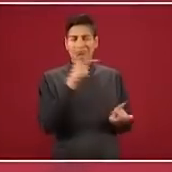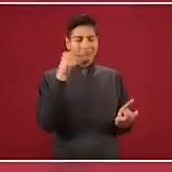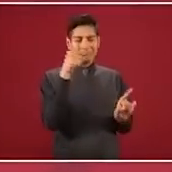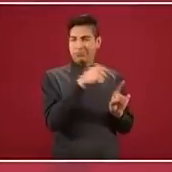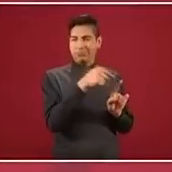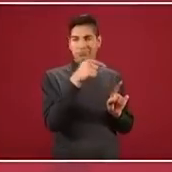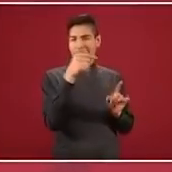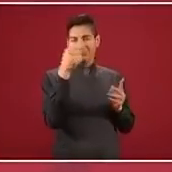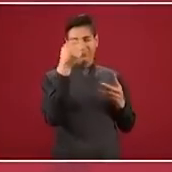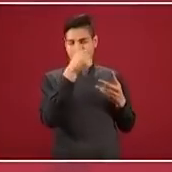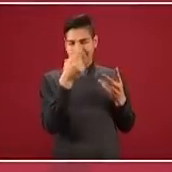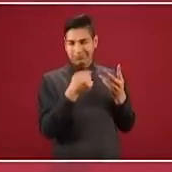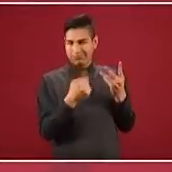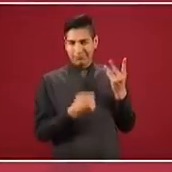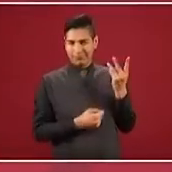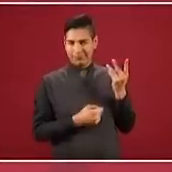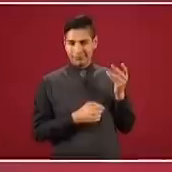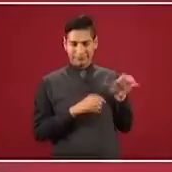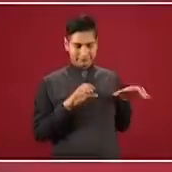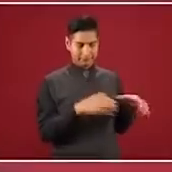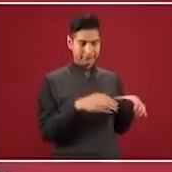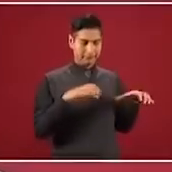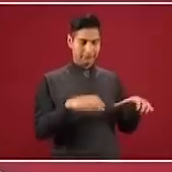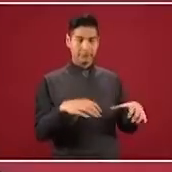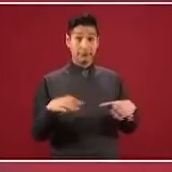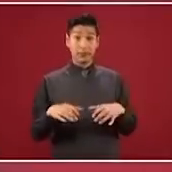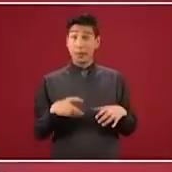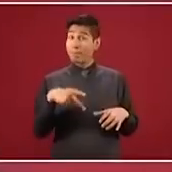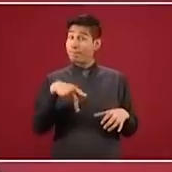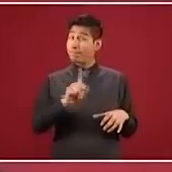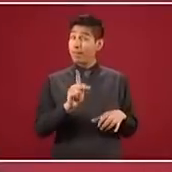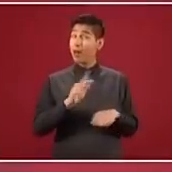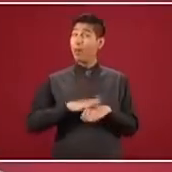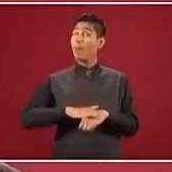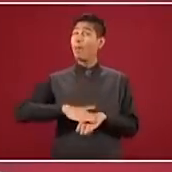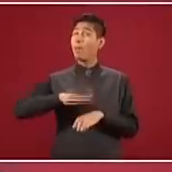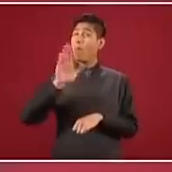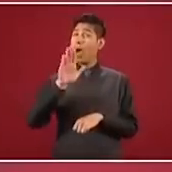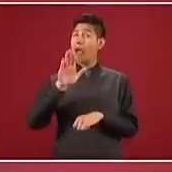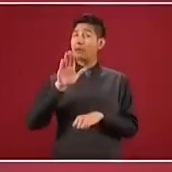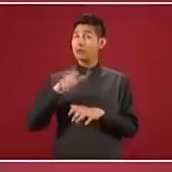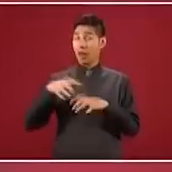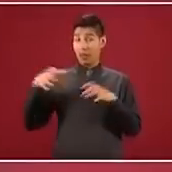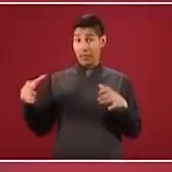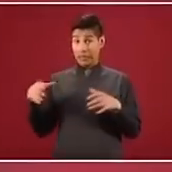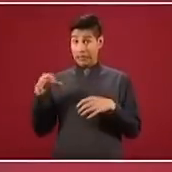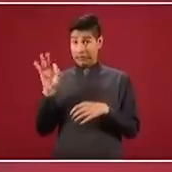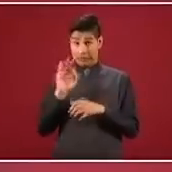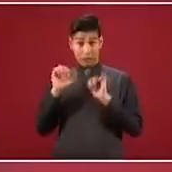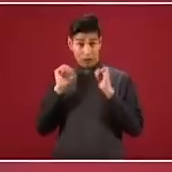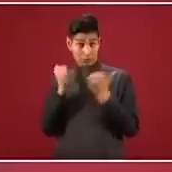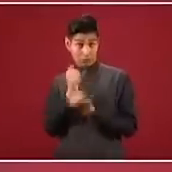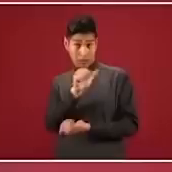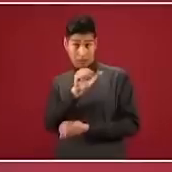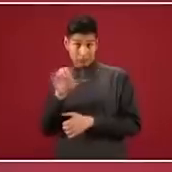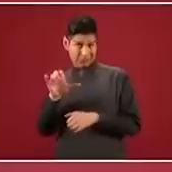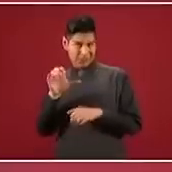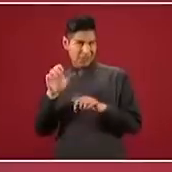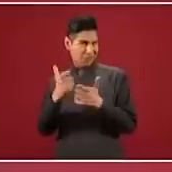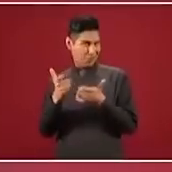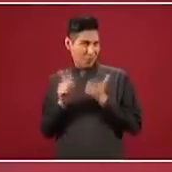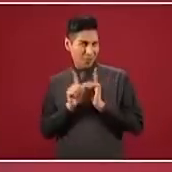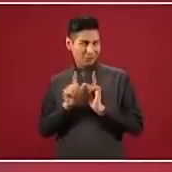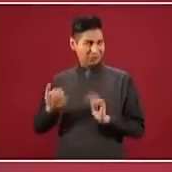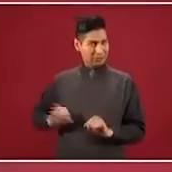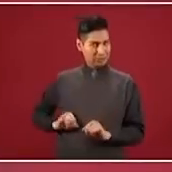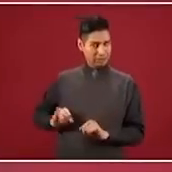enfermedad, otra enfermedad. Pero también existen muchos casos. No estoy hablando de que sean las mismas organizaciones, pero existen